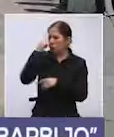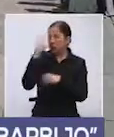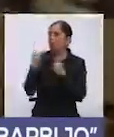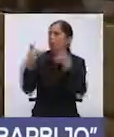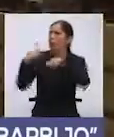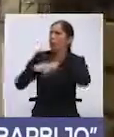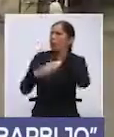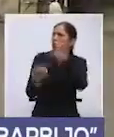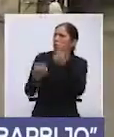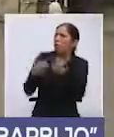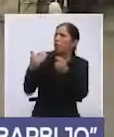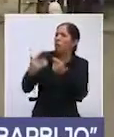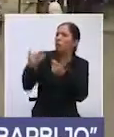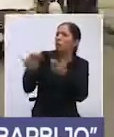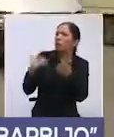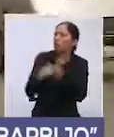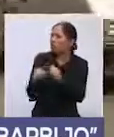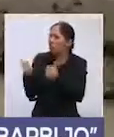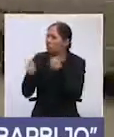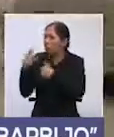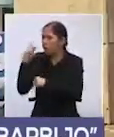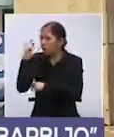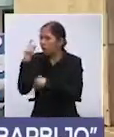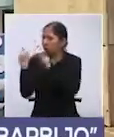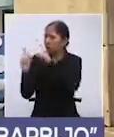refiere. ¿Sí?